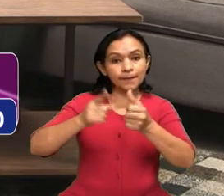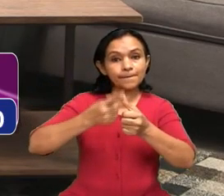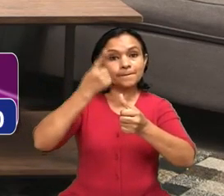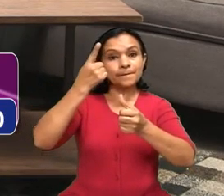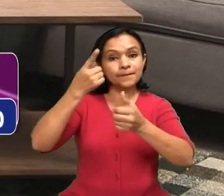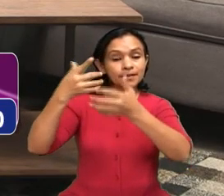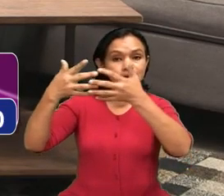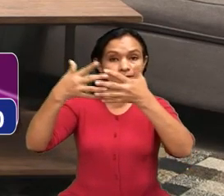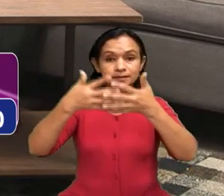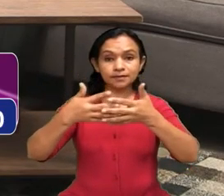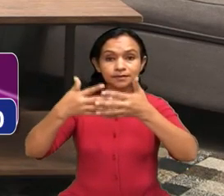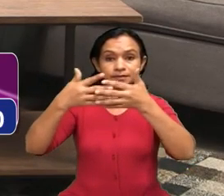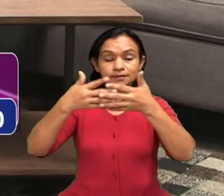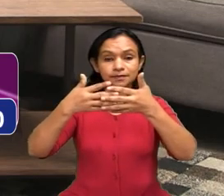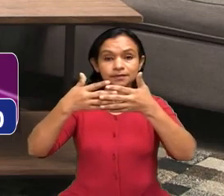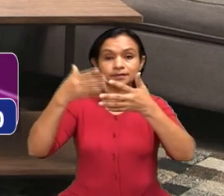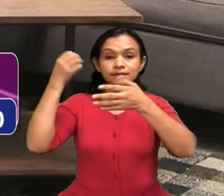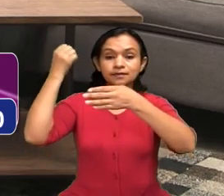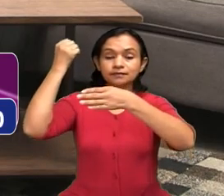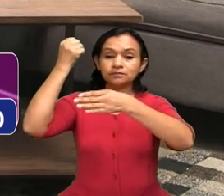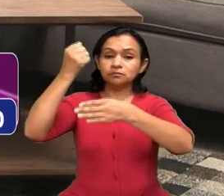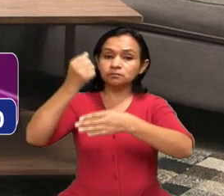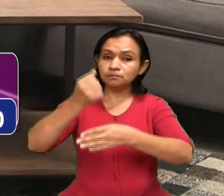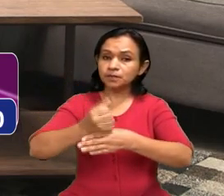Díaz y el asesinato de